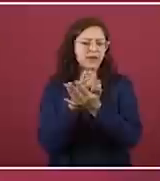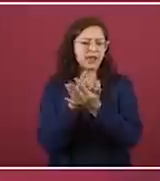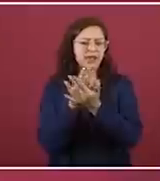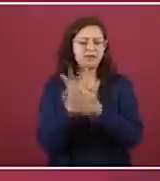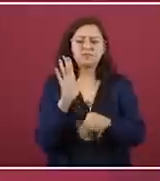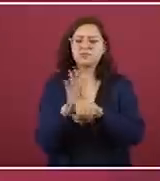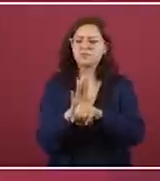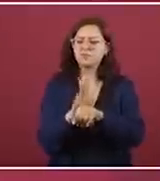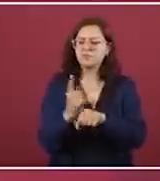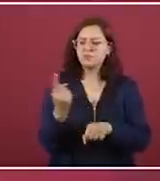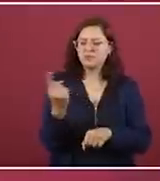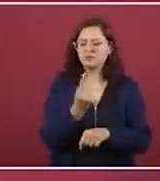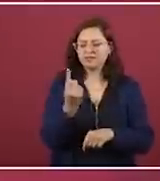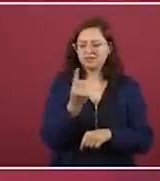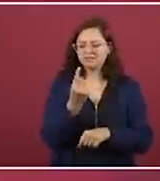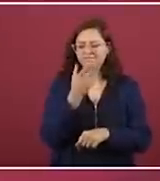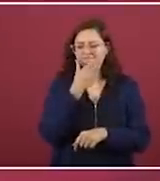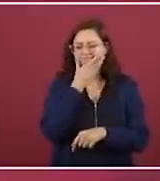lo